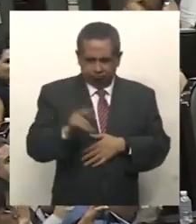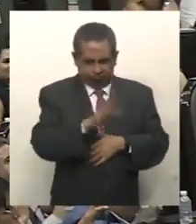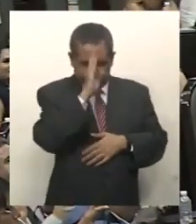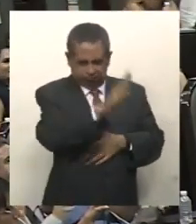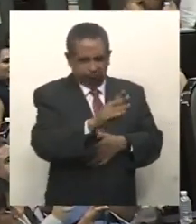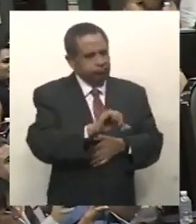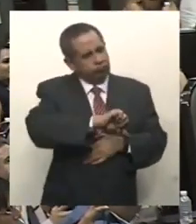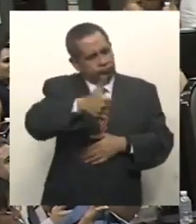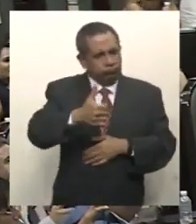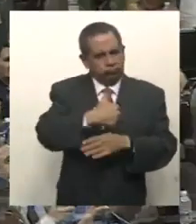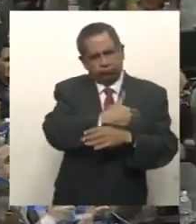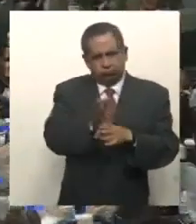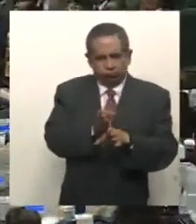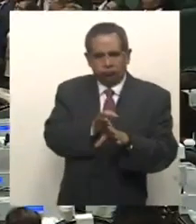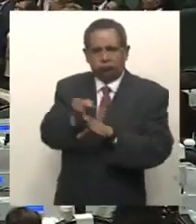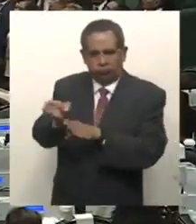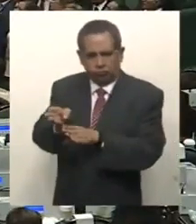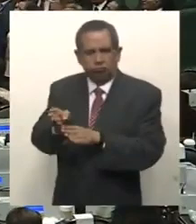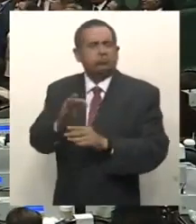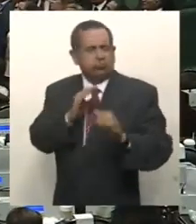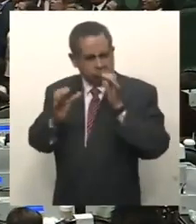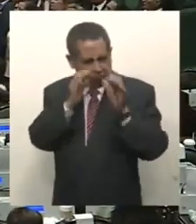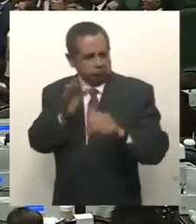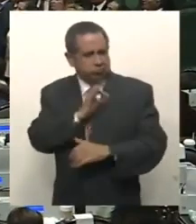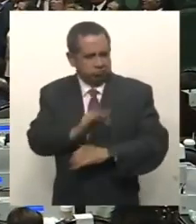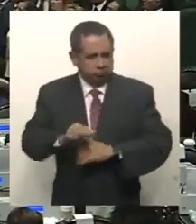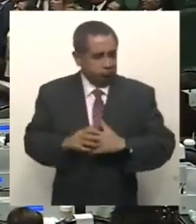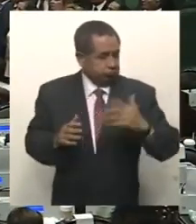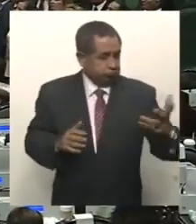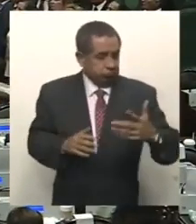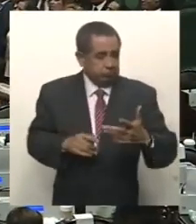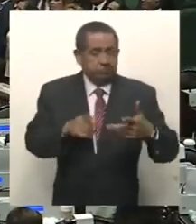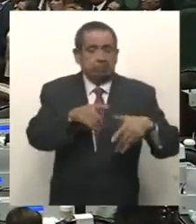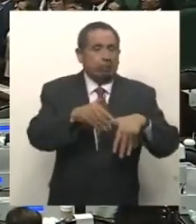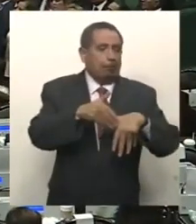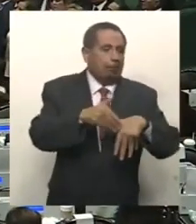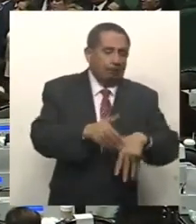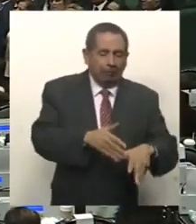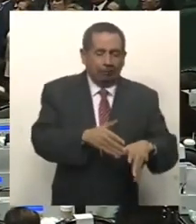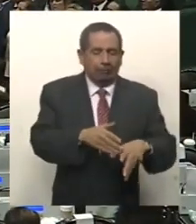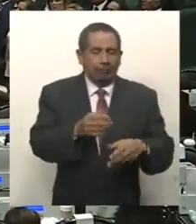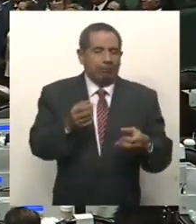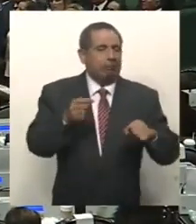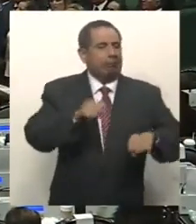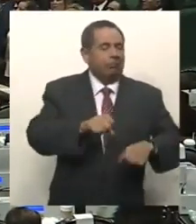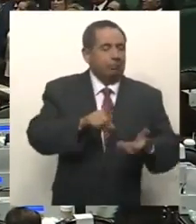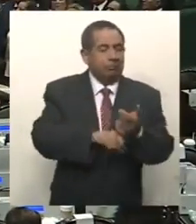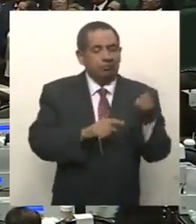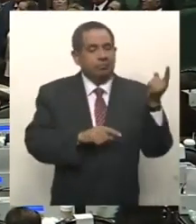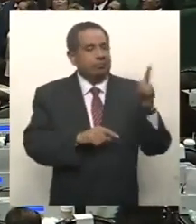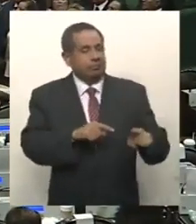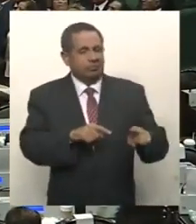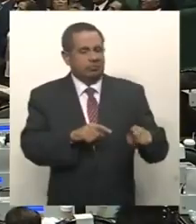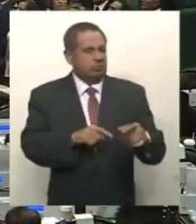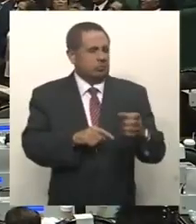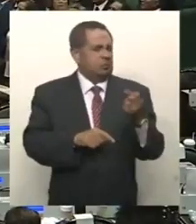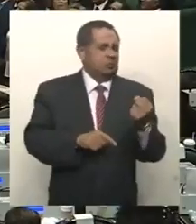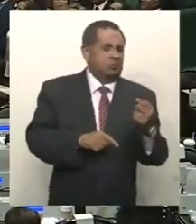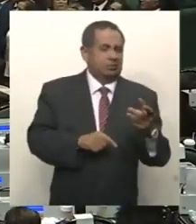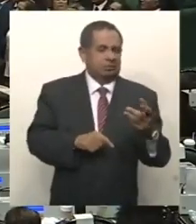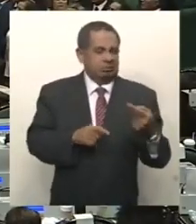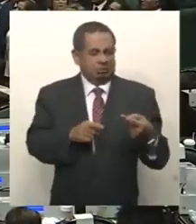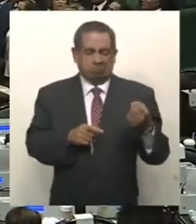hay forma de retomar el diálogo. No se dejen imponer por las alas duras